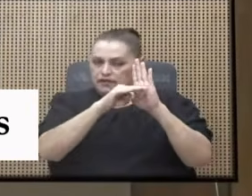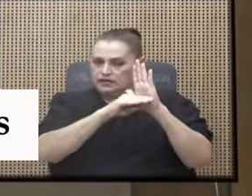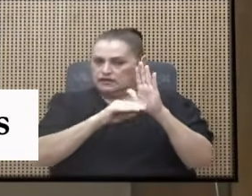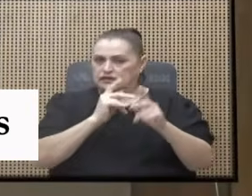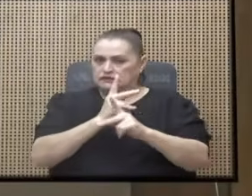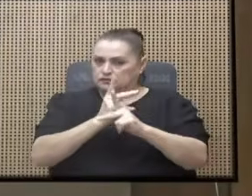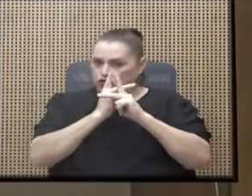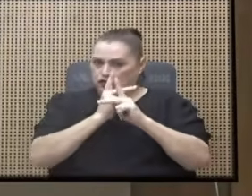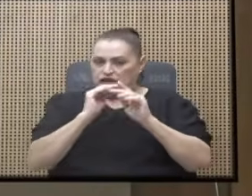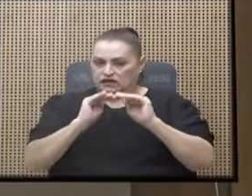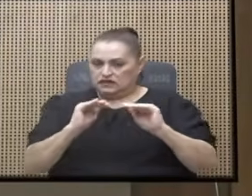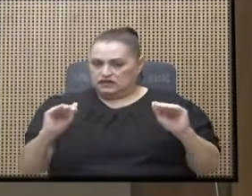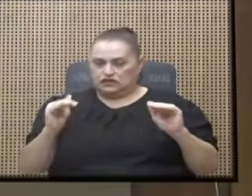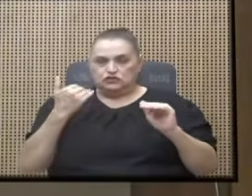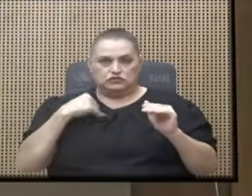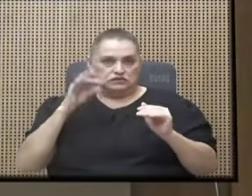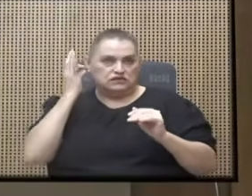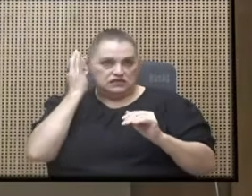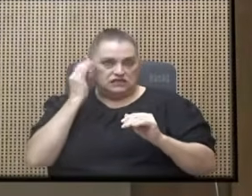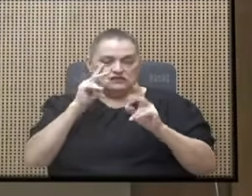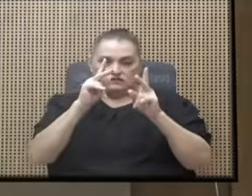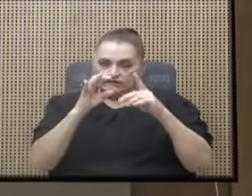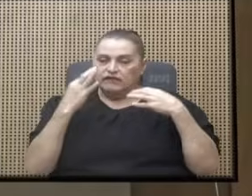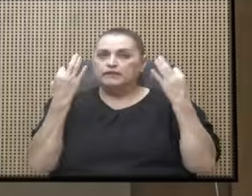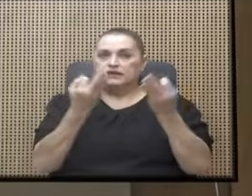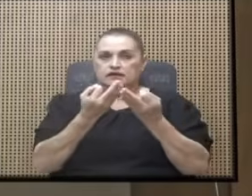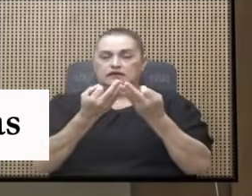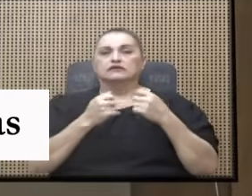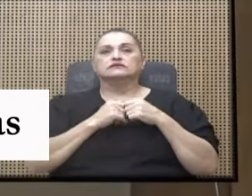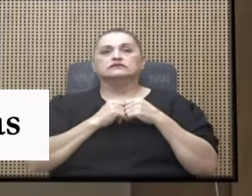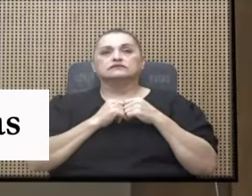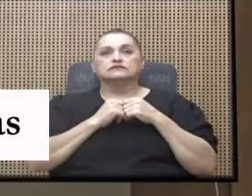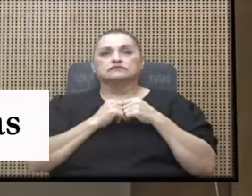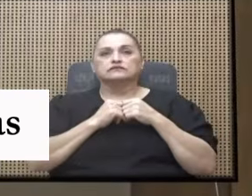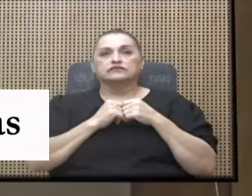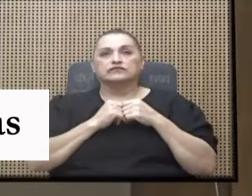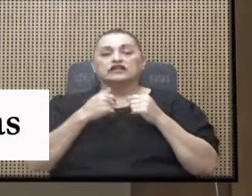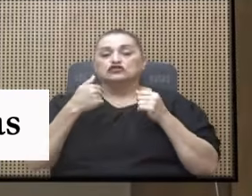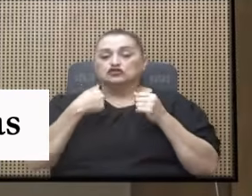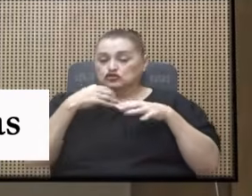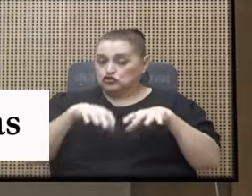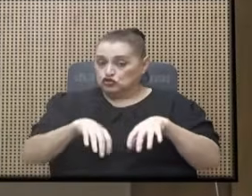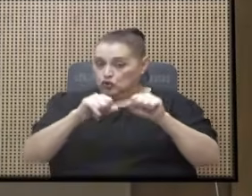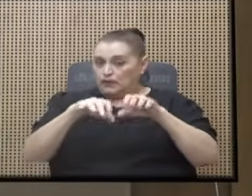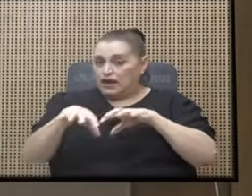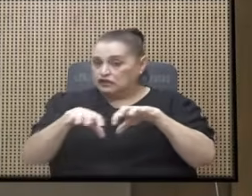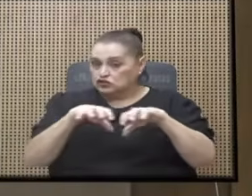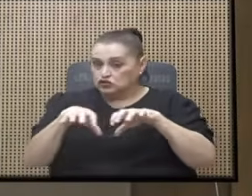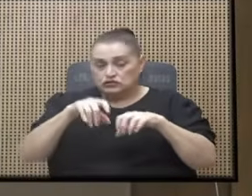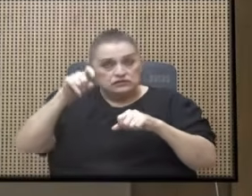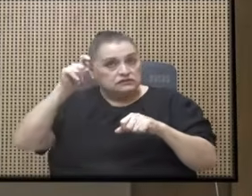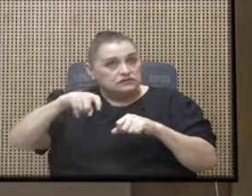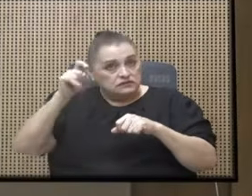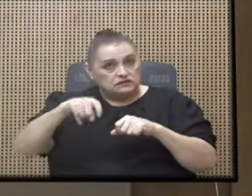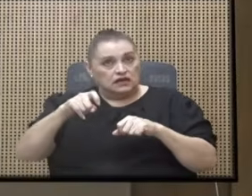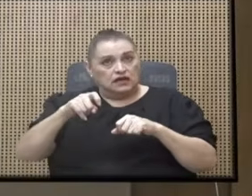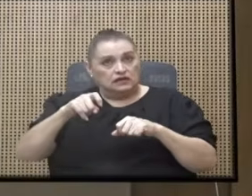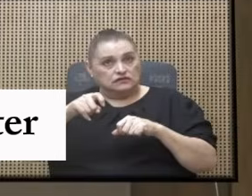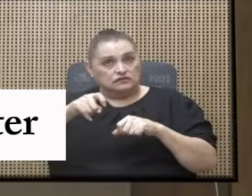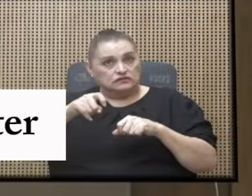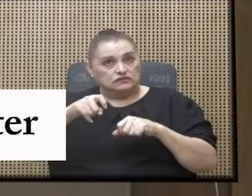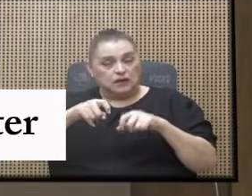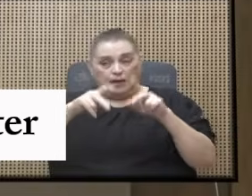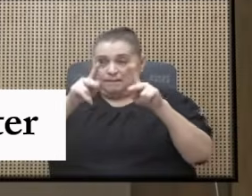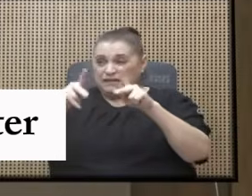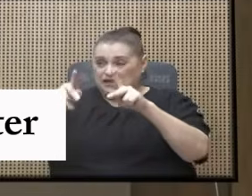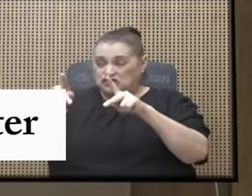y las niñas, a las familias, y vamos a tomar las acciones necesarias para que quienes